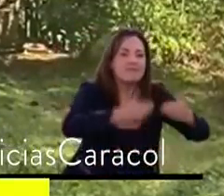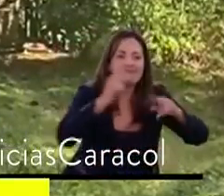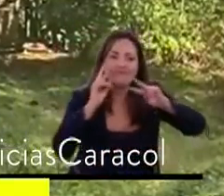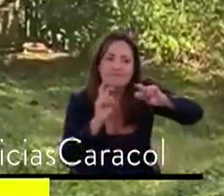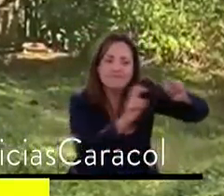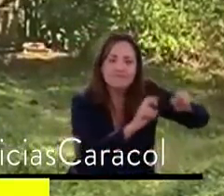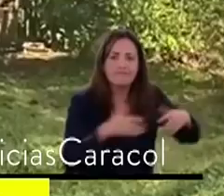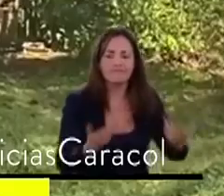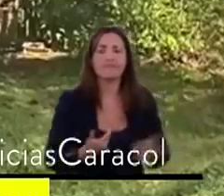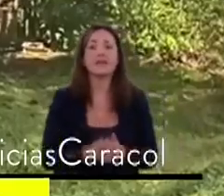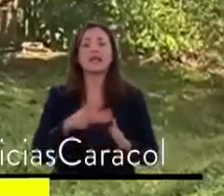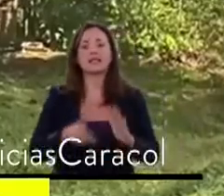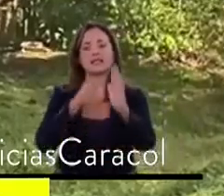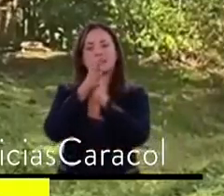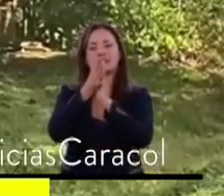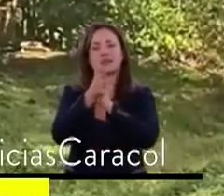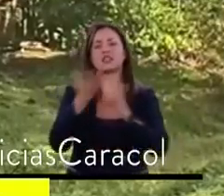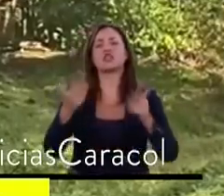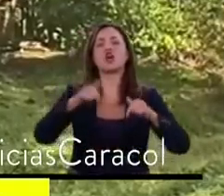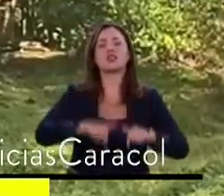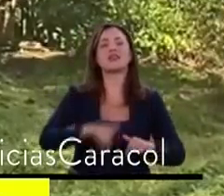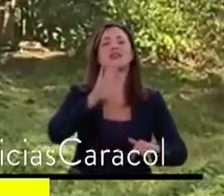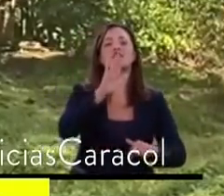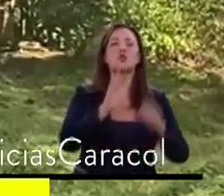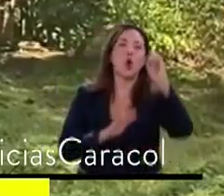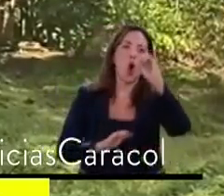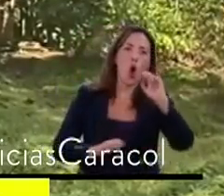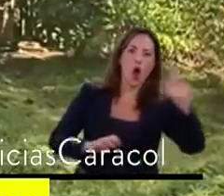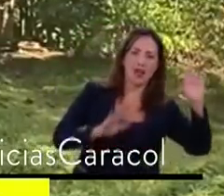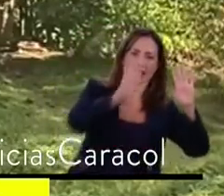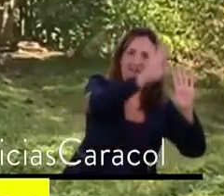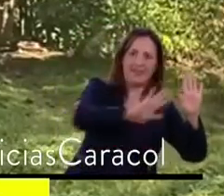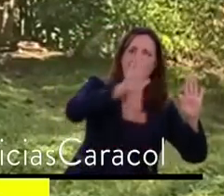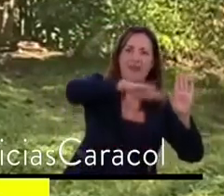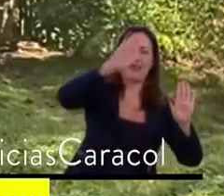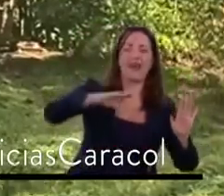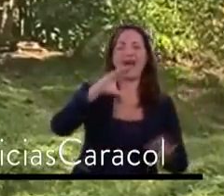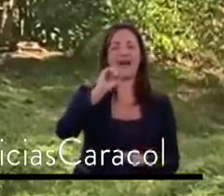investigaciones. Información que entregamos desde el oriente antioqueño, Catalina Botero, Noticias Caracol.